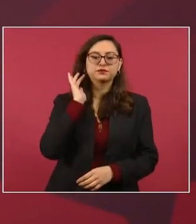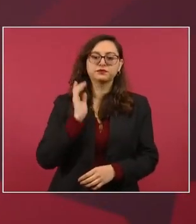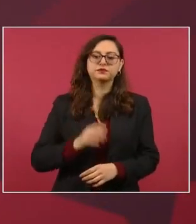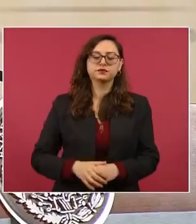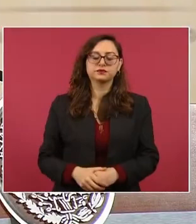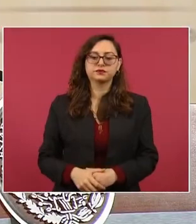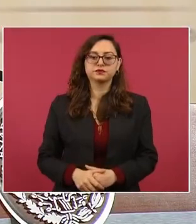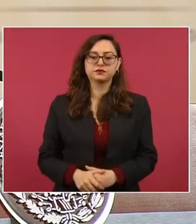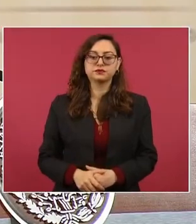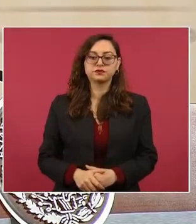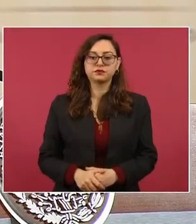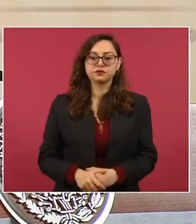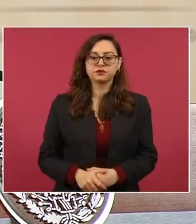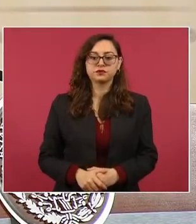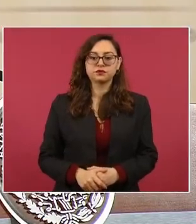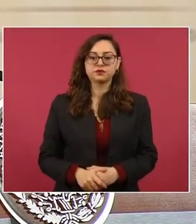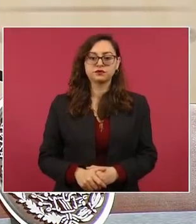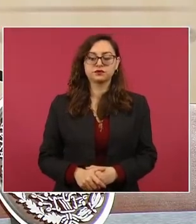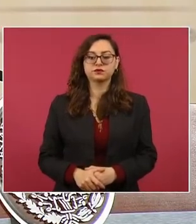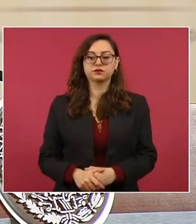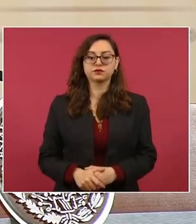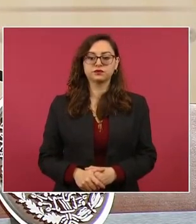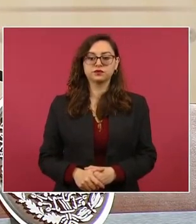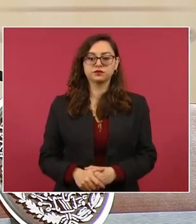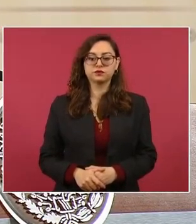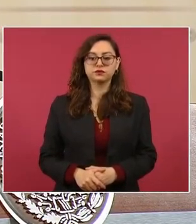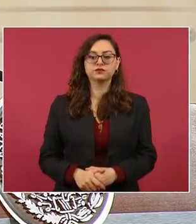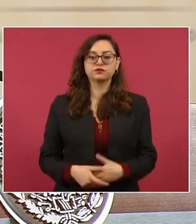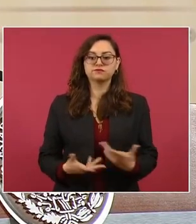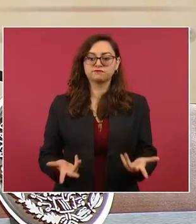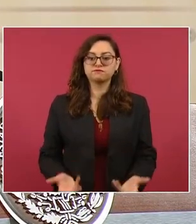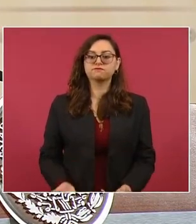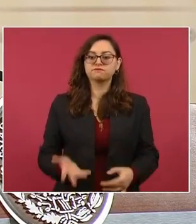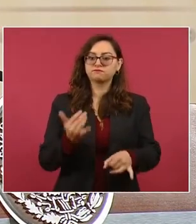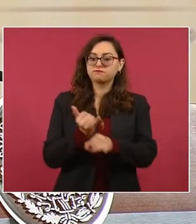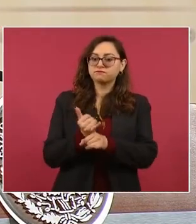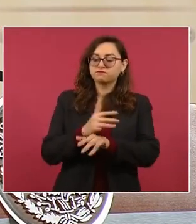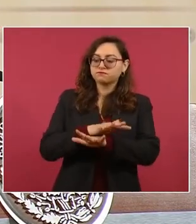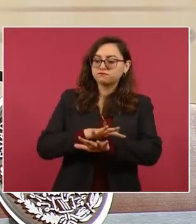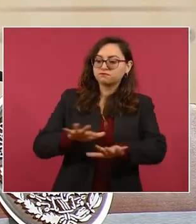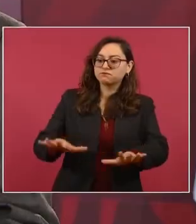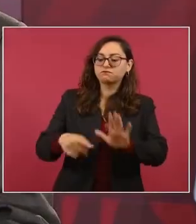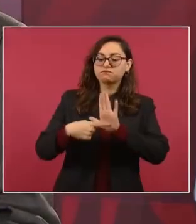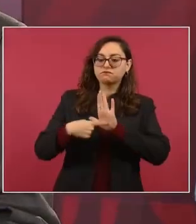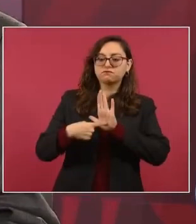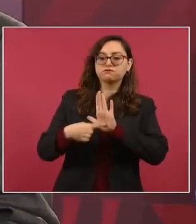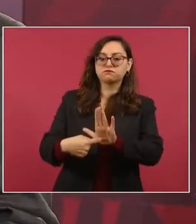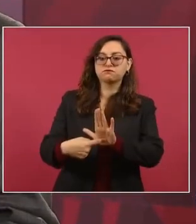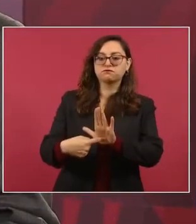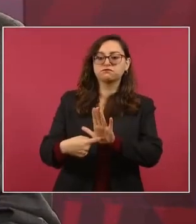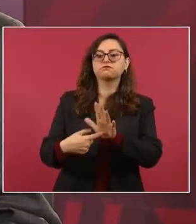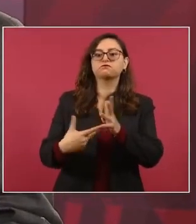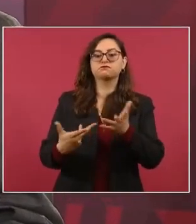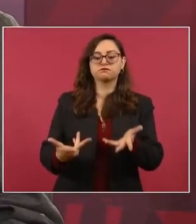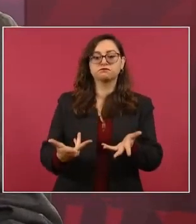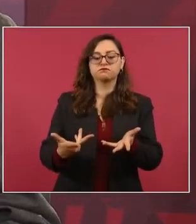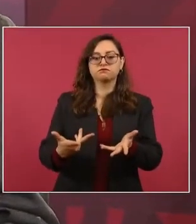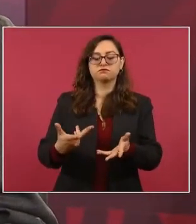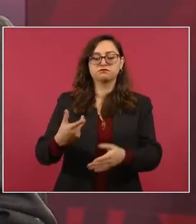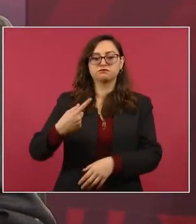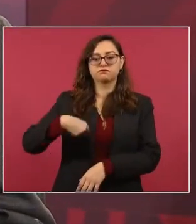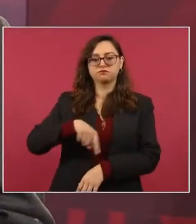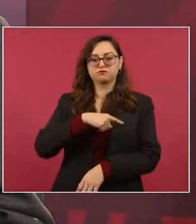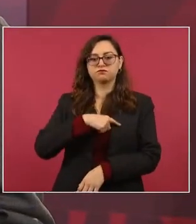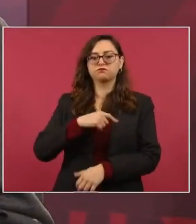sobre lo que hacemos con el apoyo de las